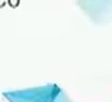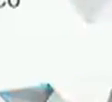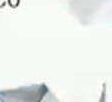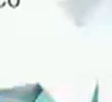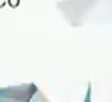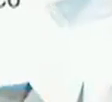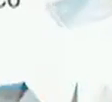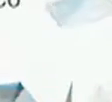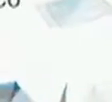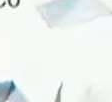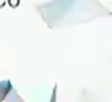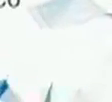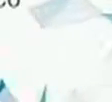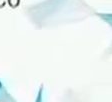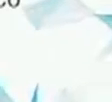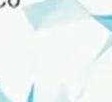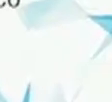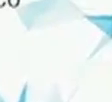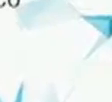todo público.